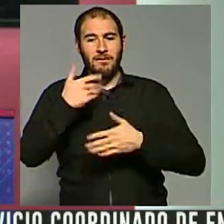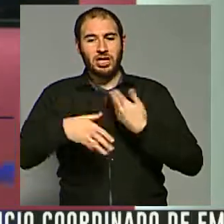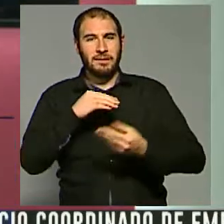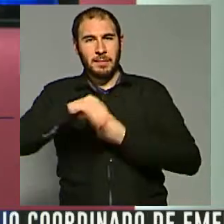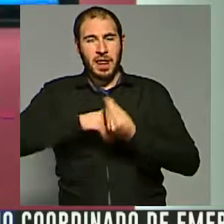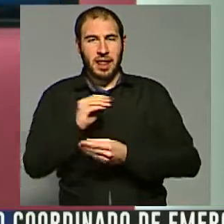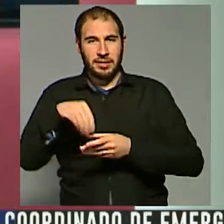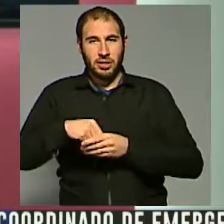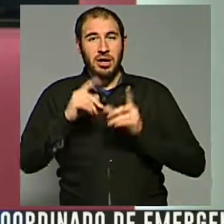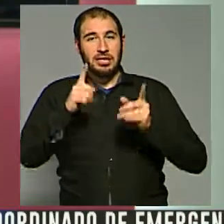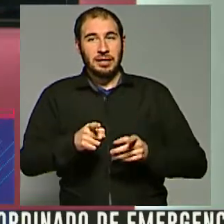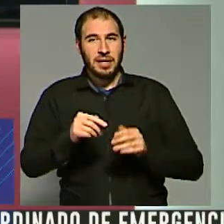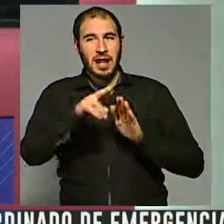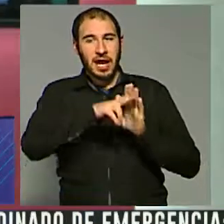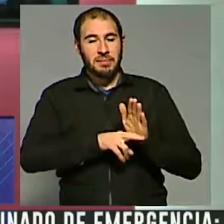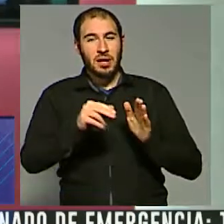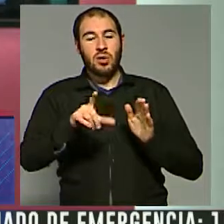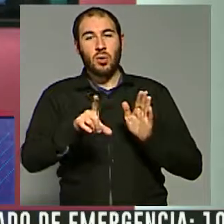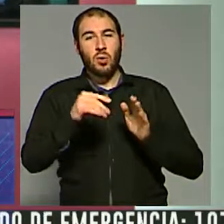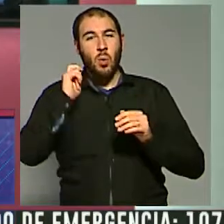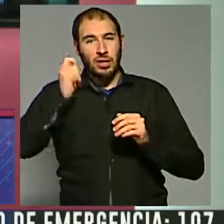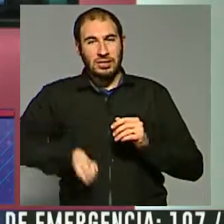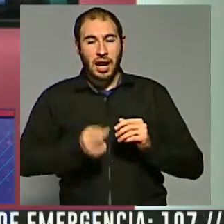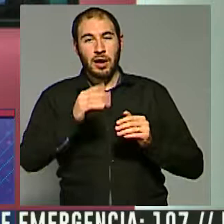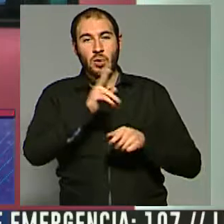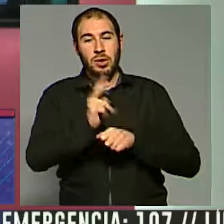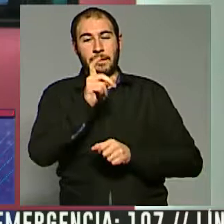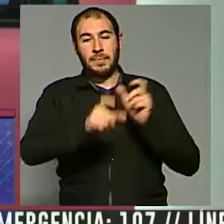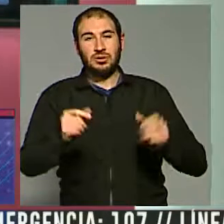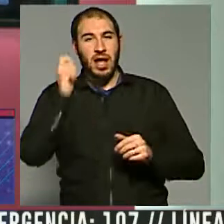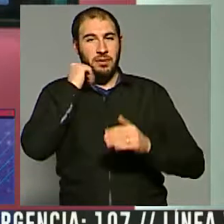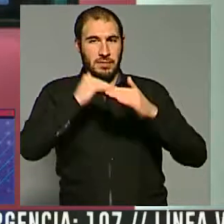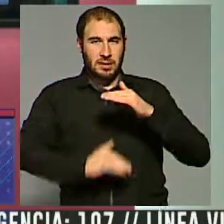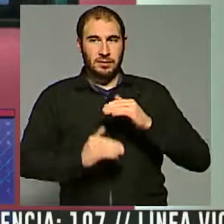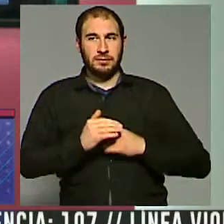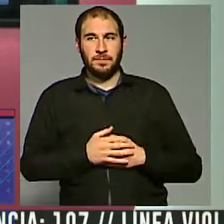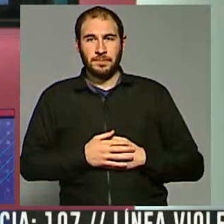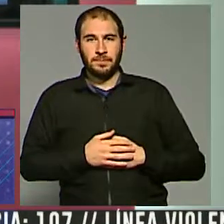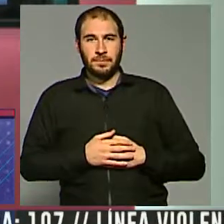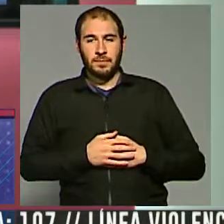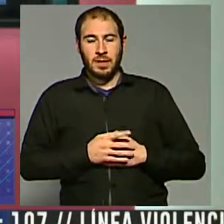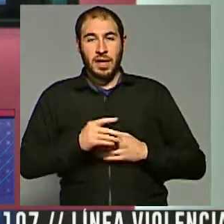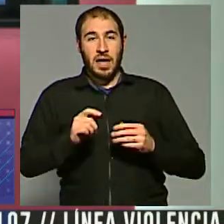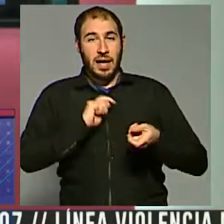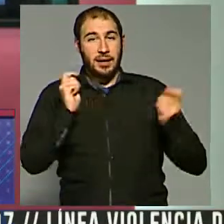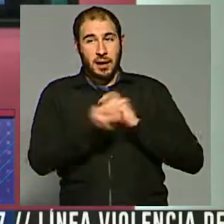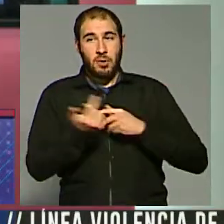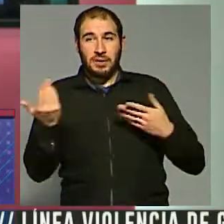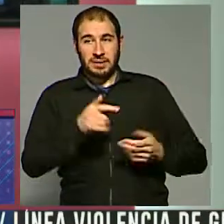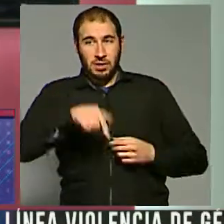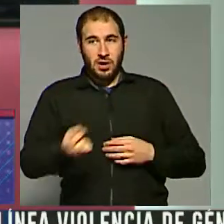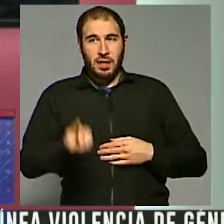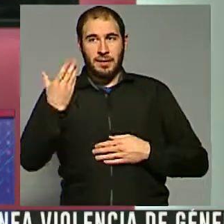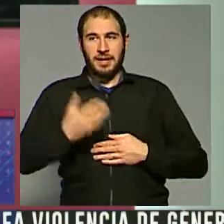Familiar y a su vez también del régimen jurídico de protección de las personas menores de edad. Esta reforma que fue presentada esta